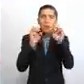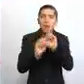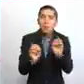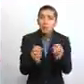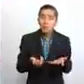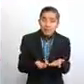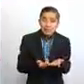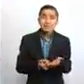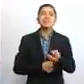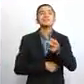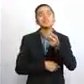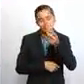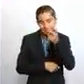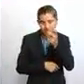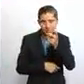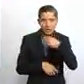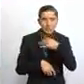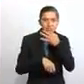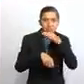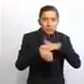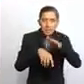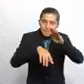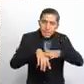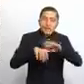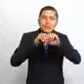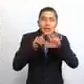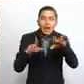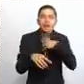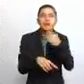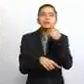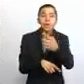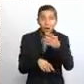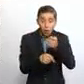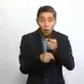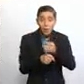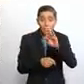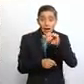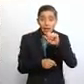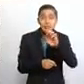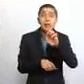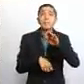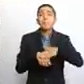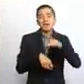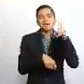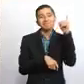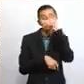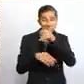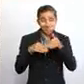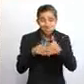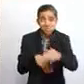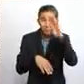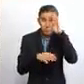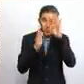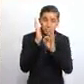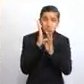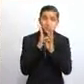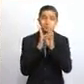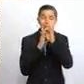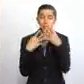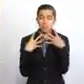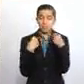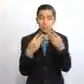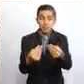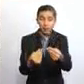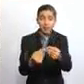Sin embargo, hay que precisarlo y enfatizarlo. Estamos en la etapa más crítica del crecimiento de contagios